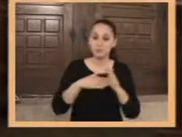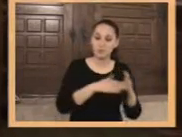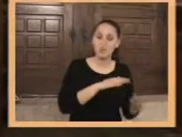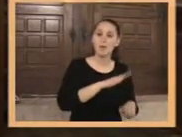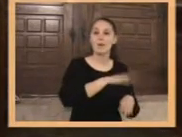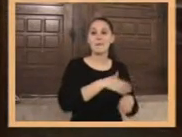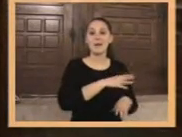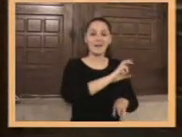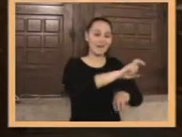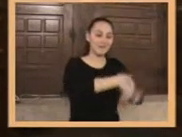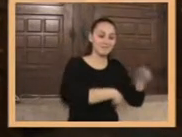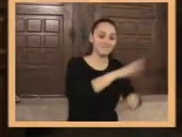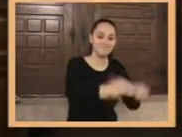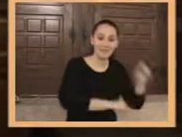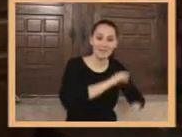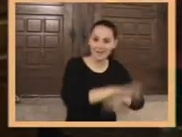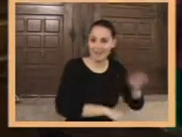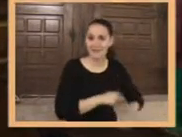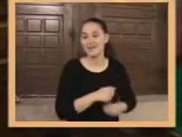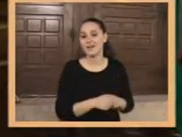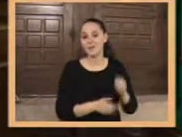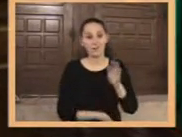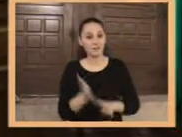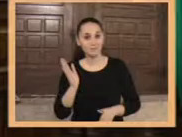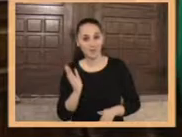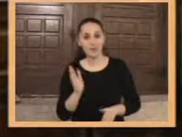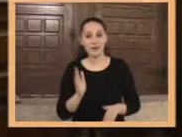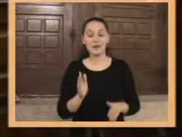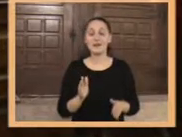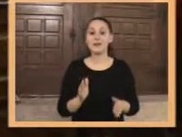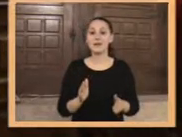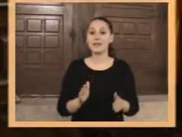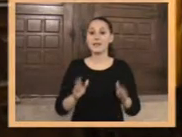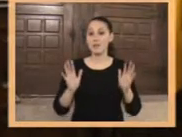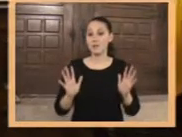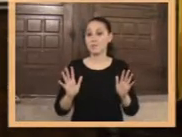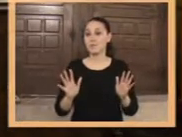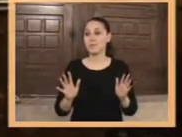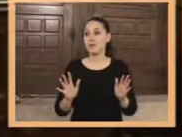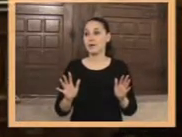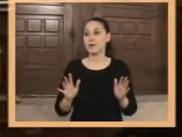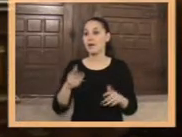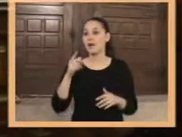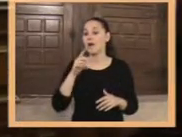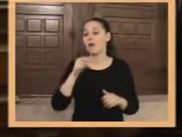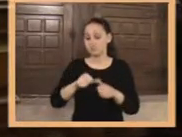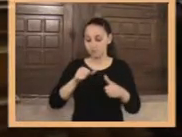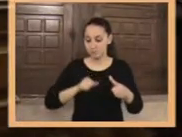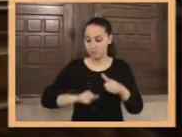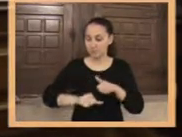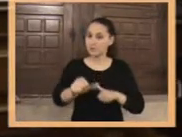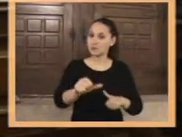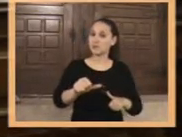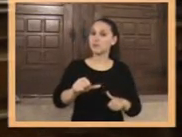y que penalizan lo que es el funcionamiento del mercado. Se les advierte, ahora vamos a tener una herramienta